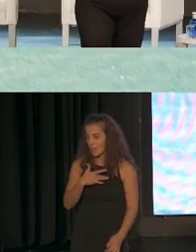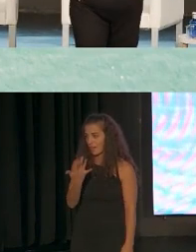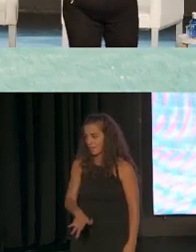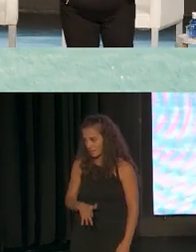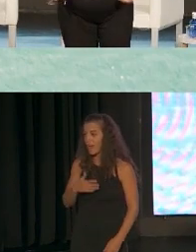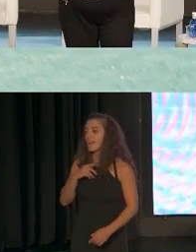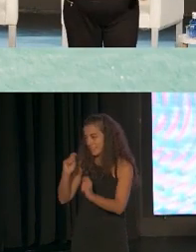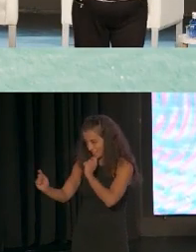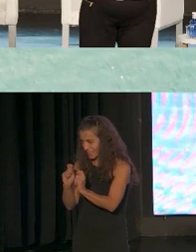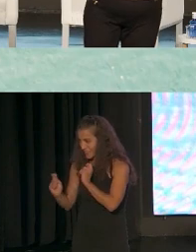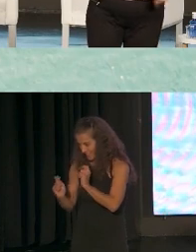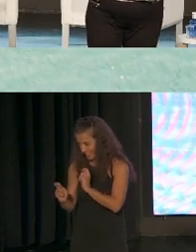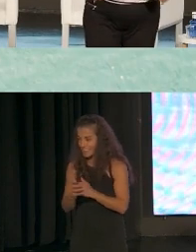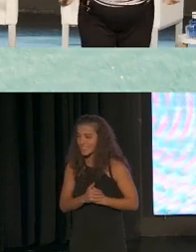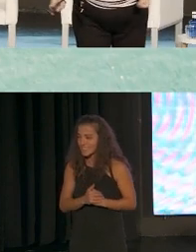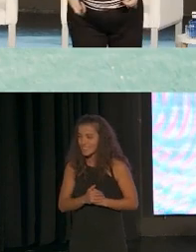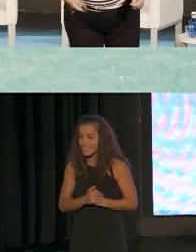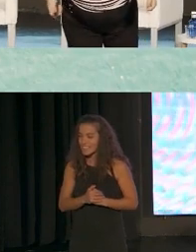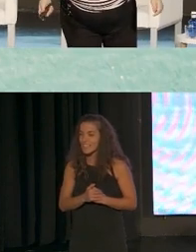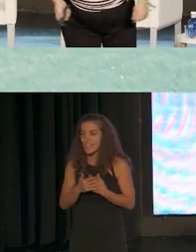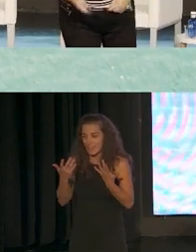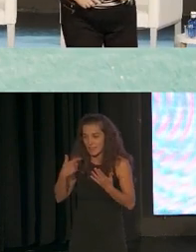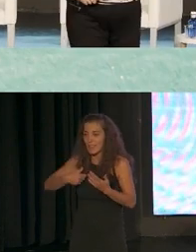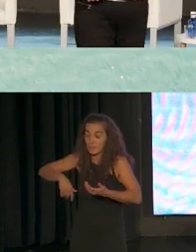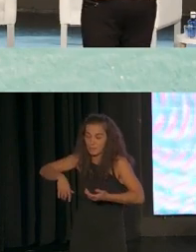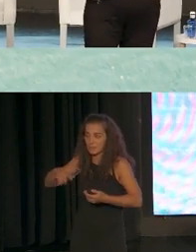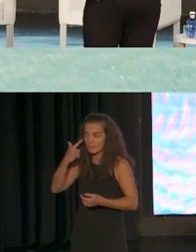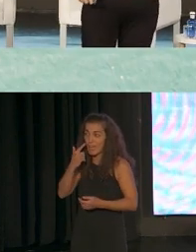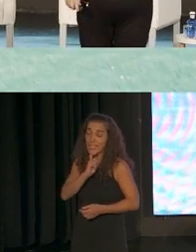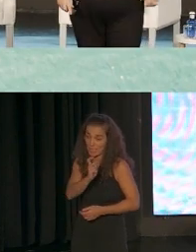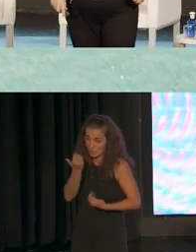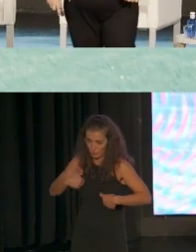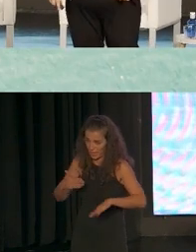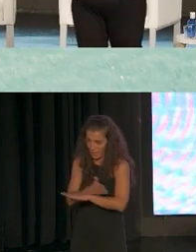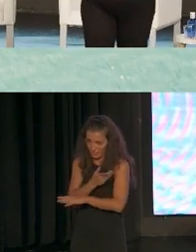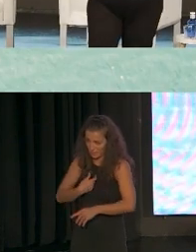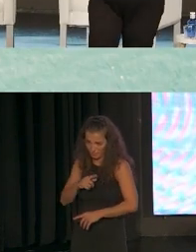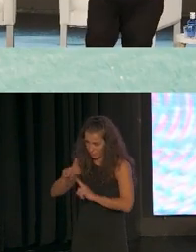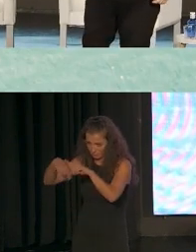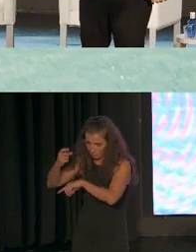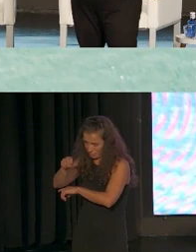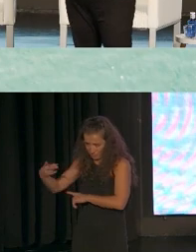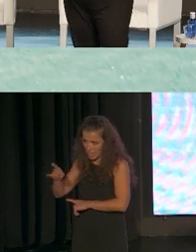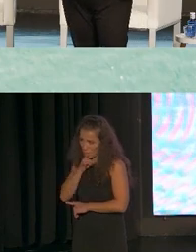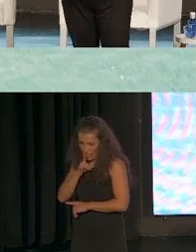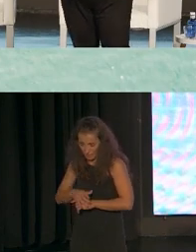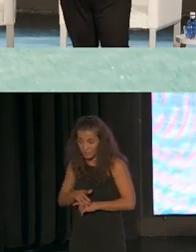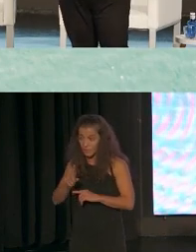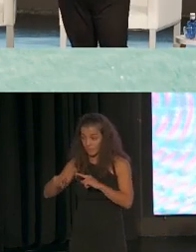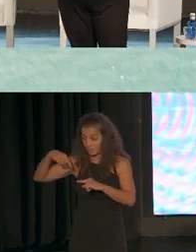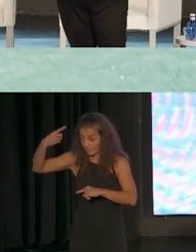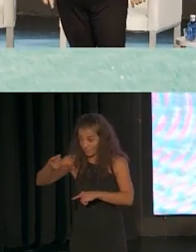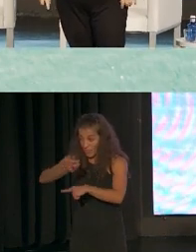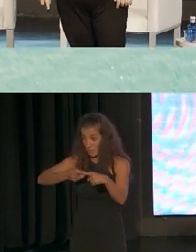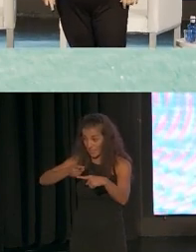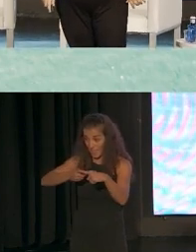Vale Voy a hacer la entrevista Aunque vamos ya te digo yo que va a salir muy mal pues media hora después